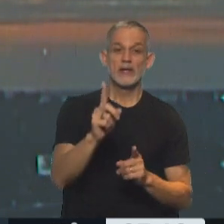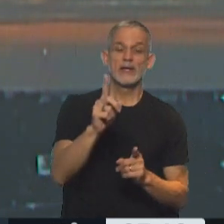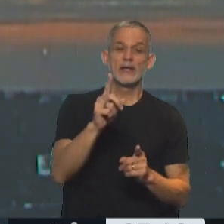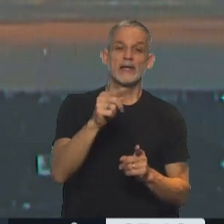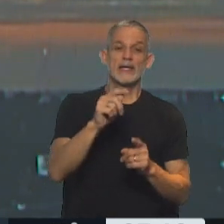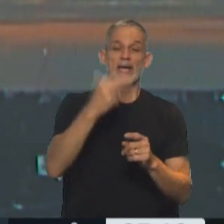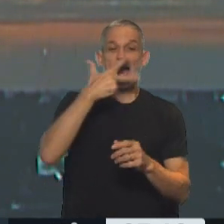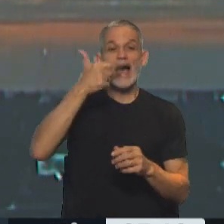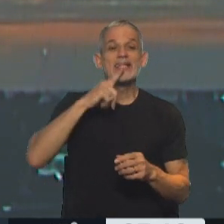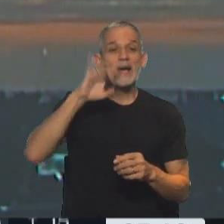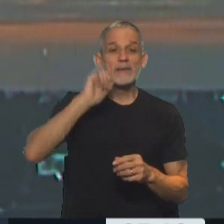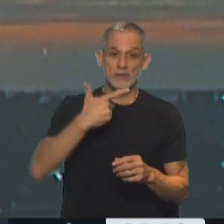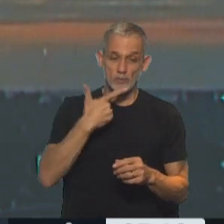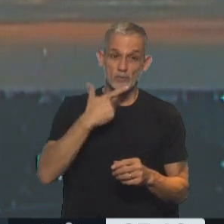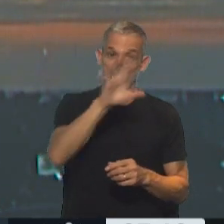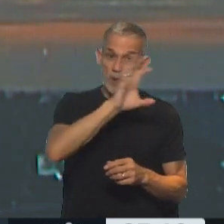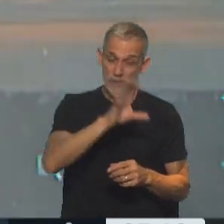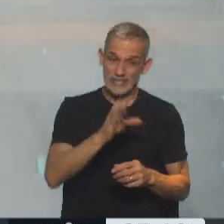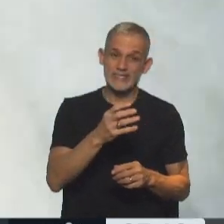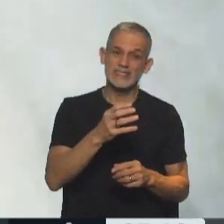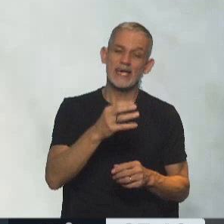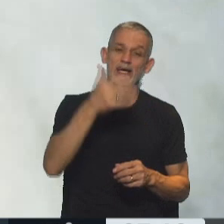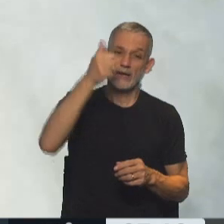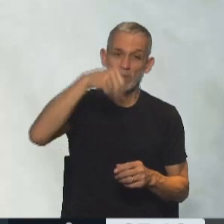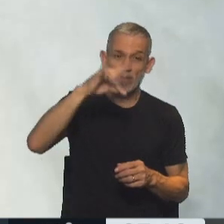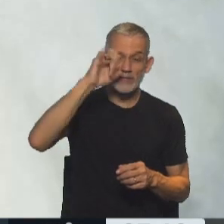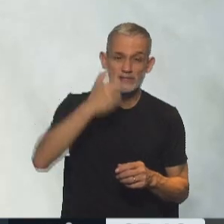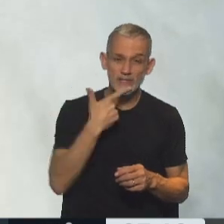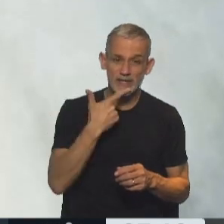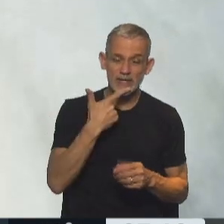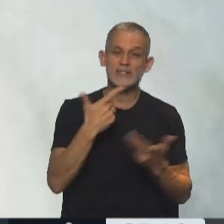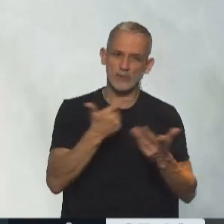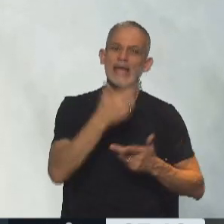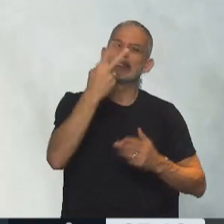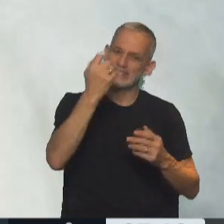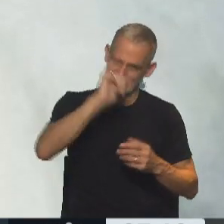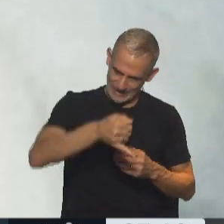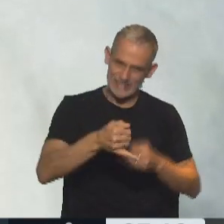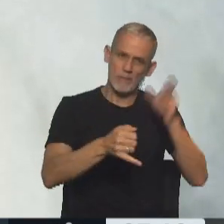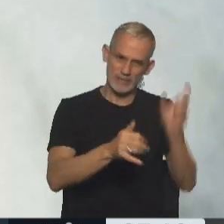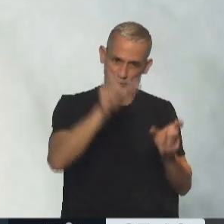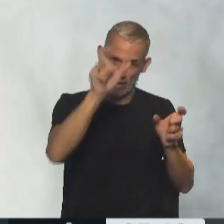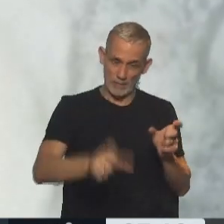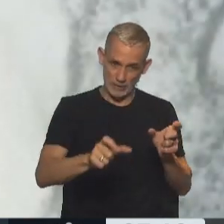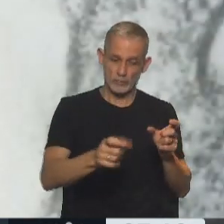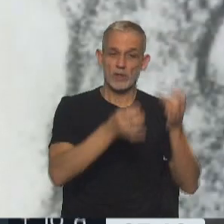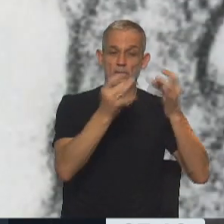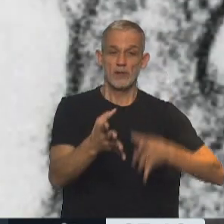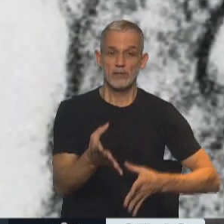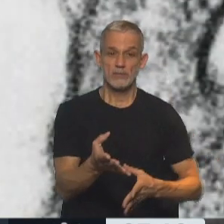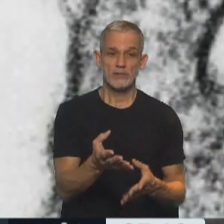de hantavirus que tenemos en nuestra provincia, que es el virus Andes, sí, tiene riesgo de contagio interhumano.